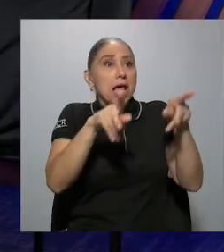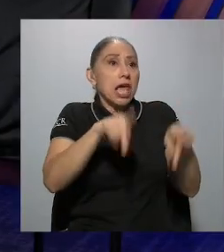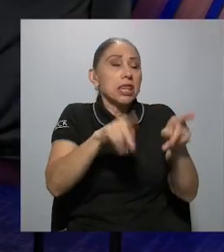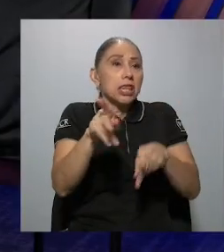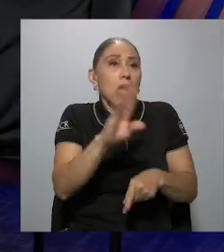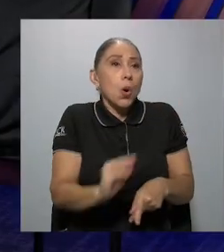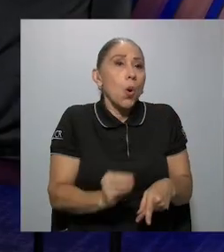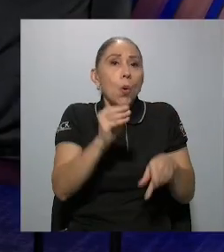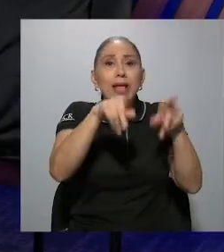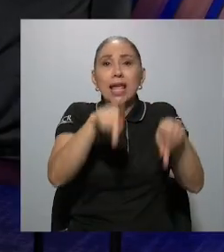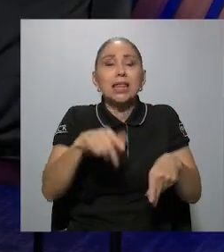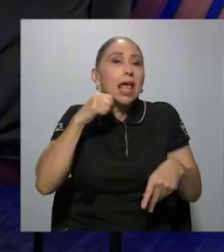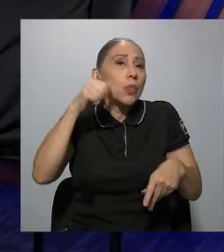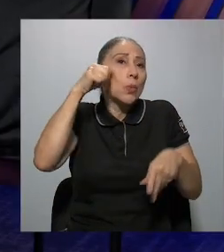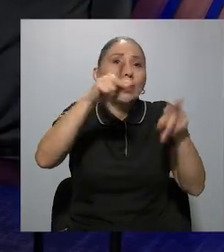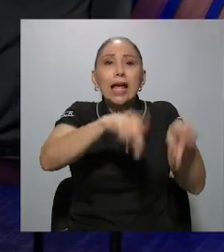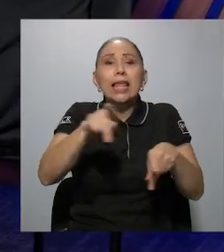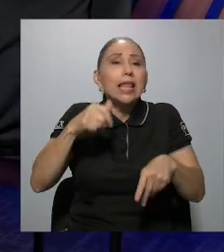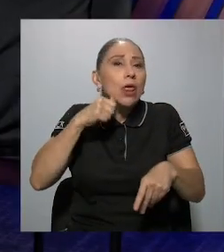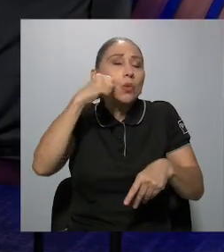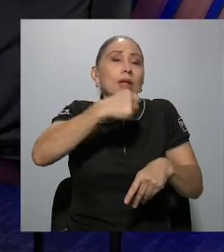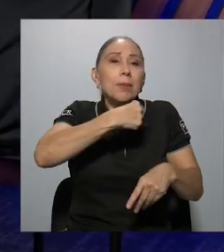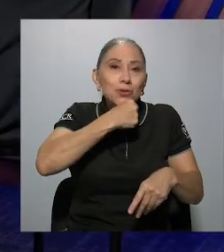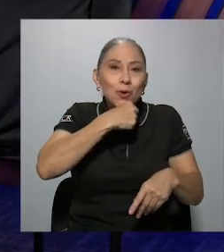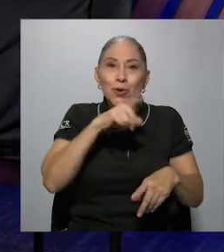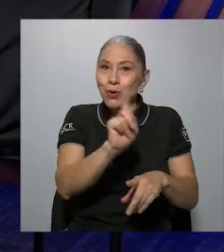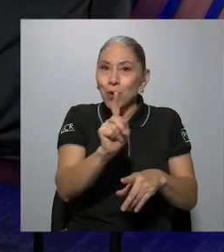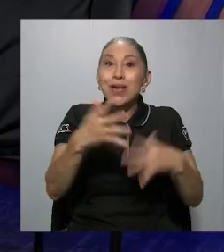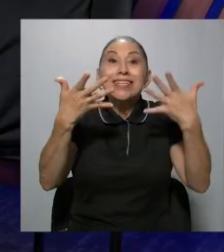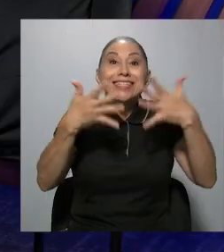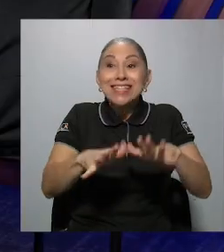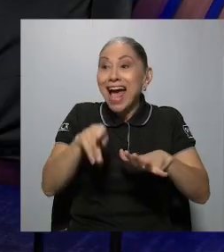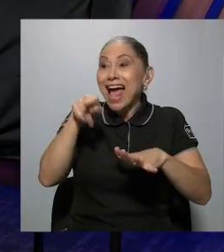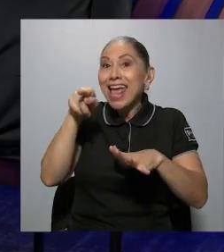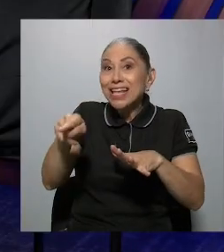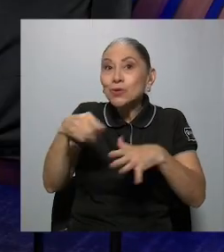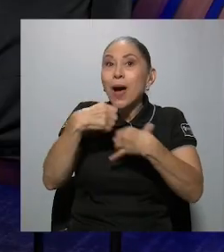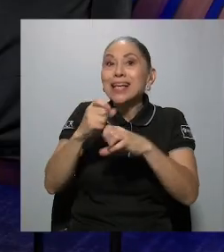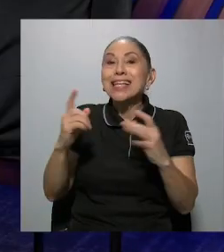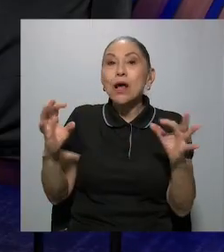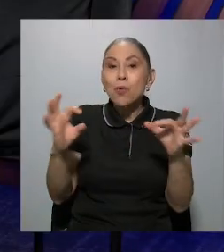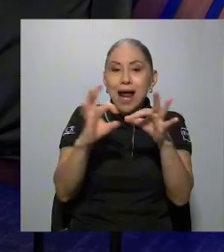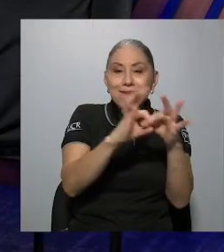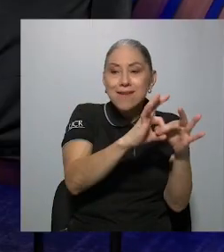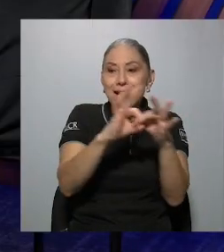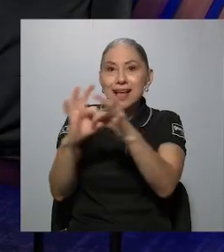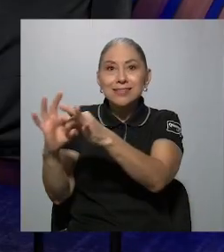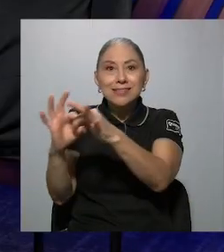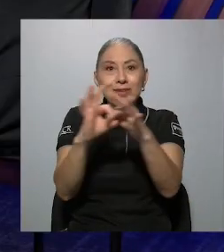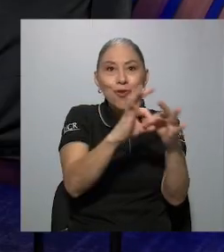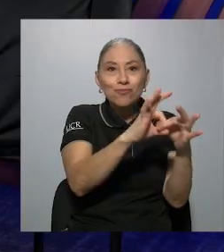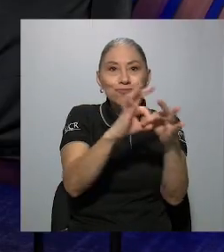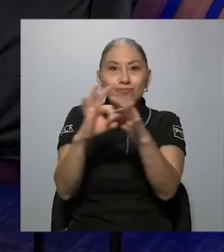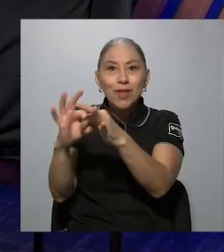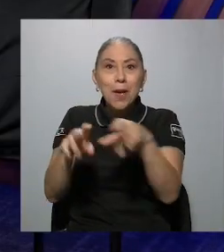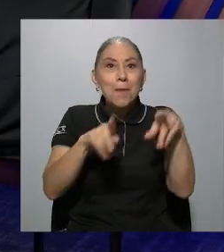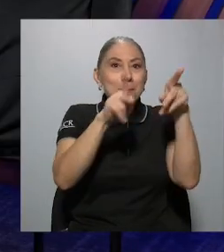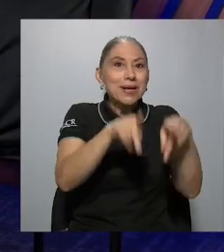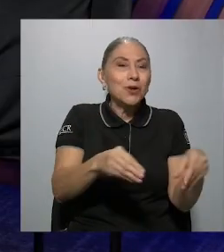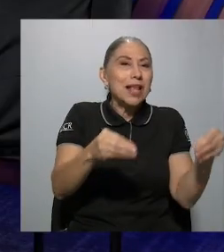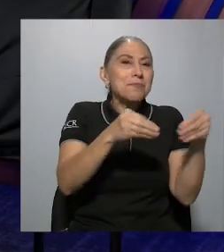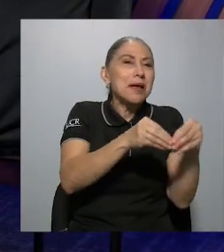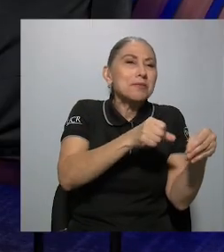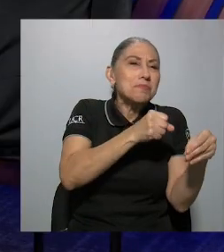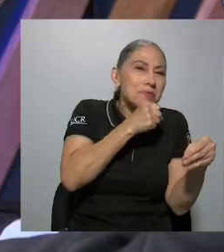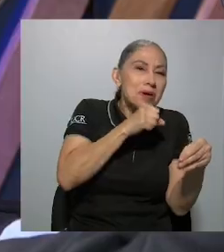gente joven, de gente adulta mayor, etc. Sino que ya es esta relación entre las dos